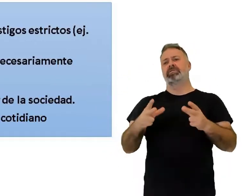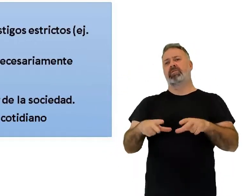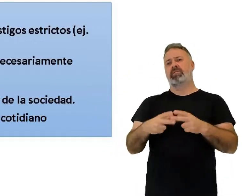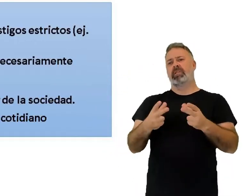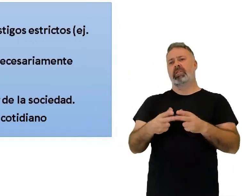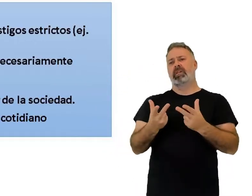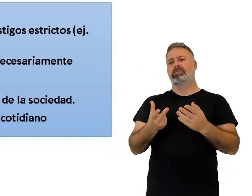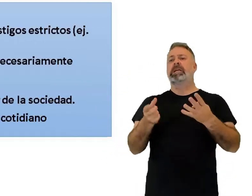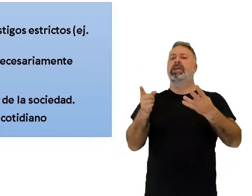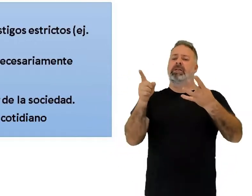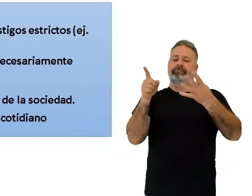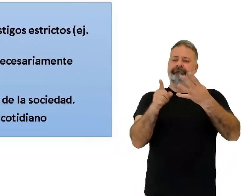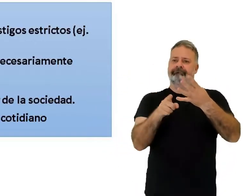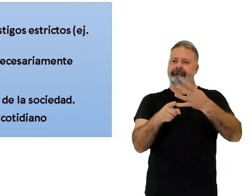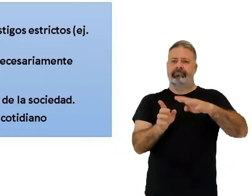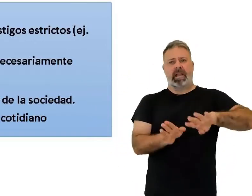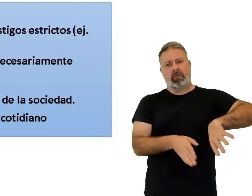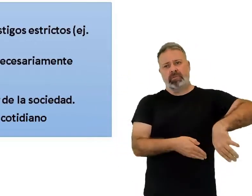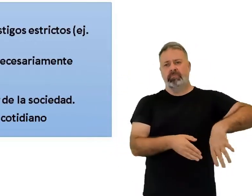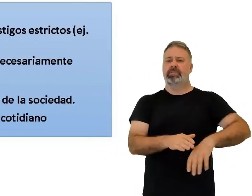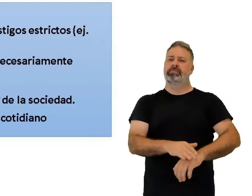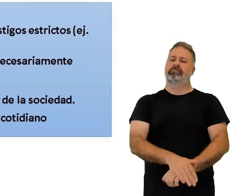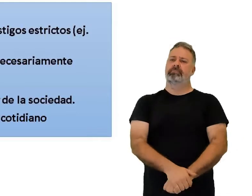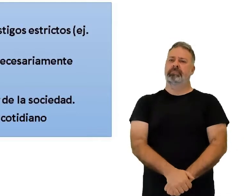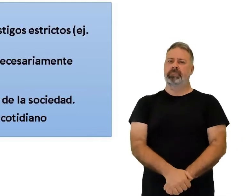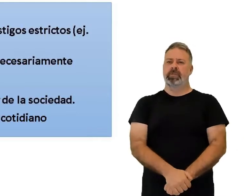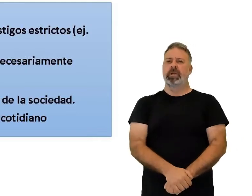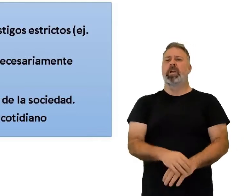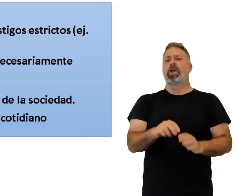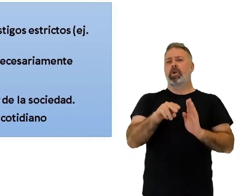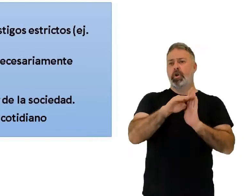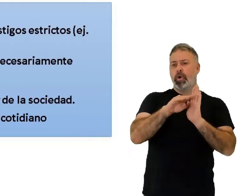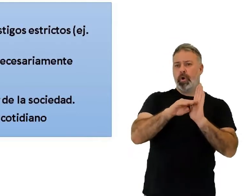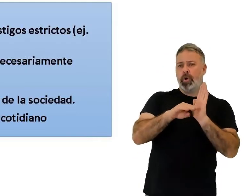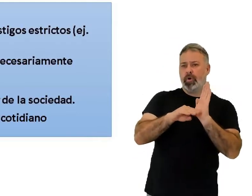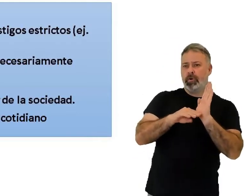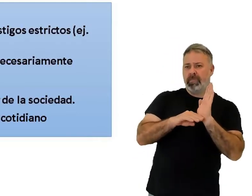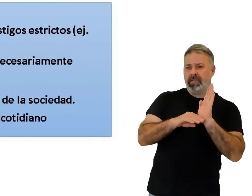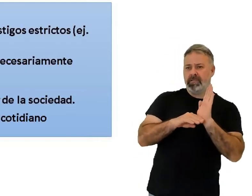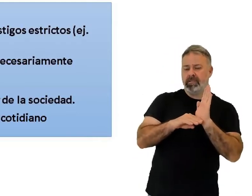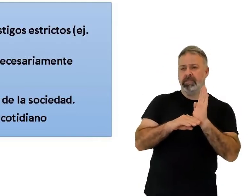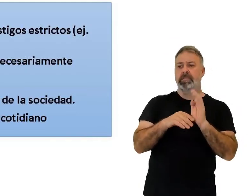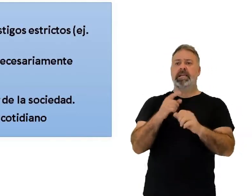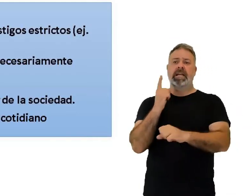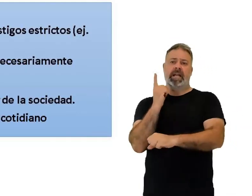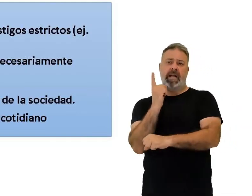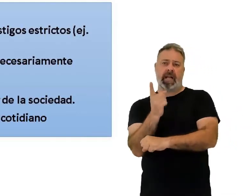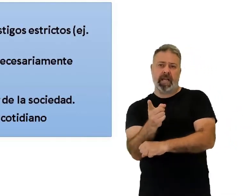Y las Folkways son normas que rigen el comportamiento cotidiano.